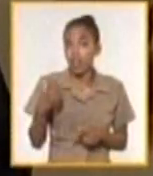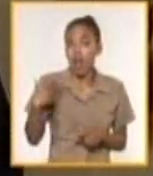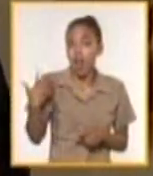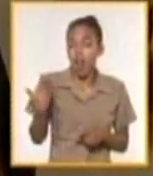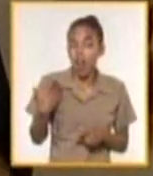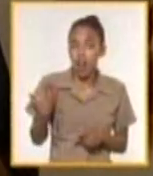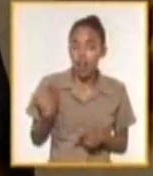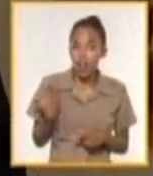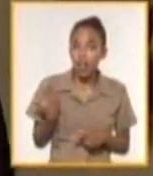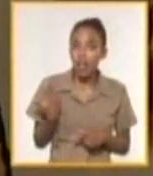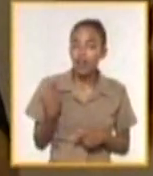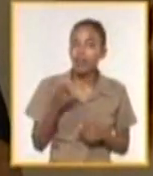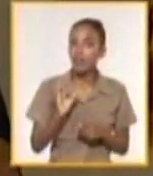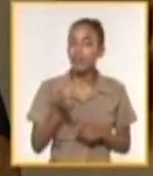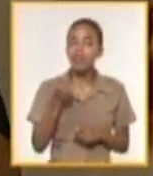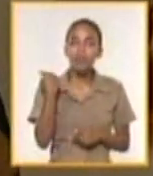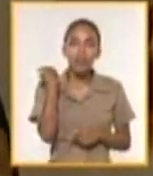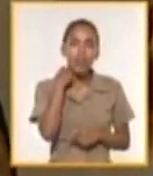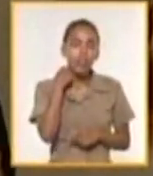En el mismo año